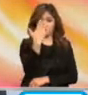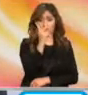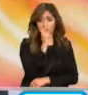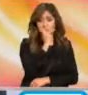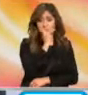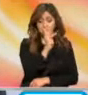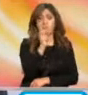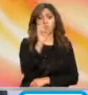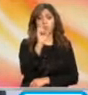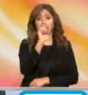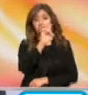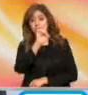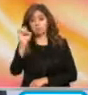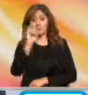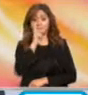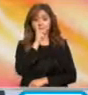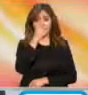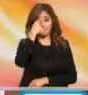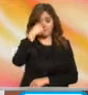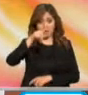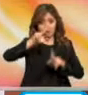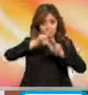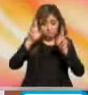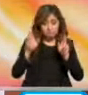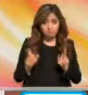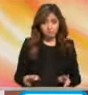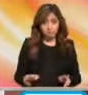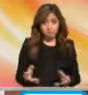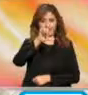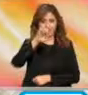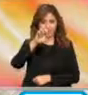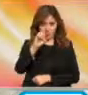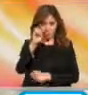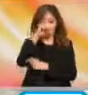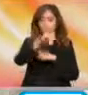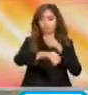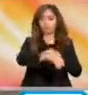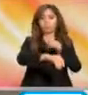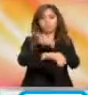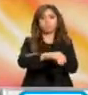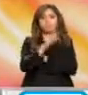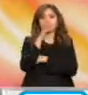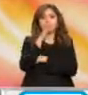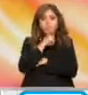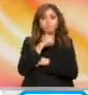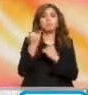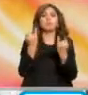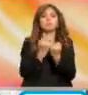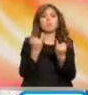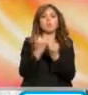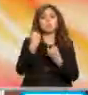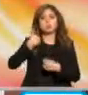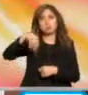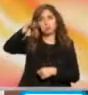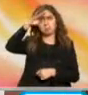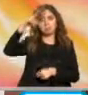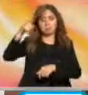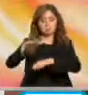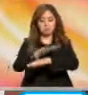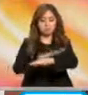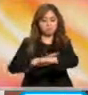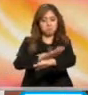lenguaje, no hay lenguajes mejores unos que otros, ¿no? Dices, no, el alemán es mejor que el francés, Sí. no es cierto. El lenguaje